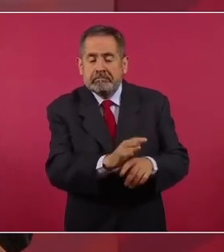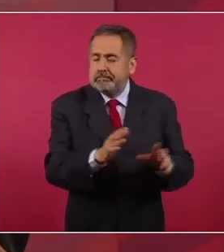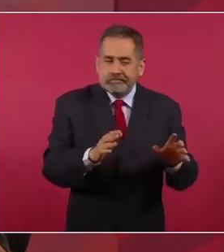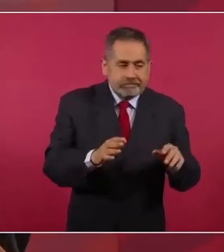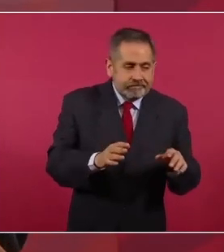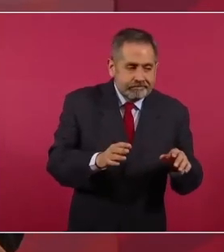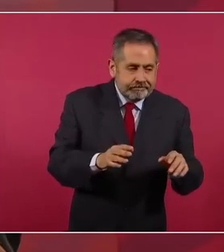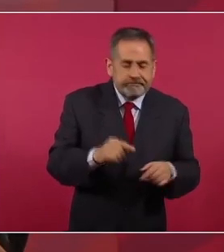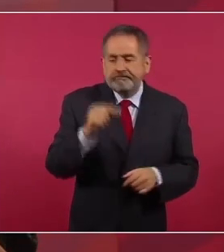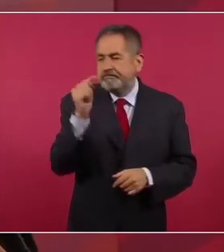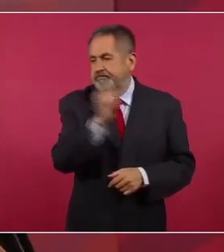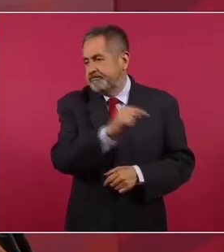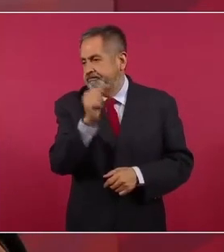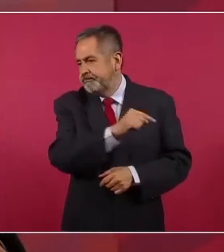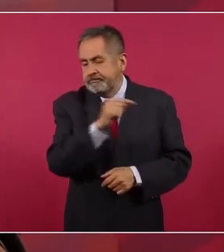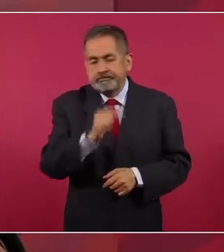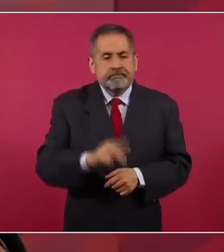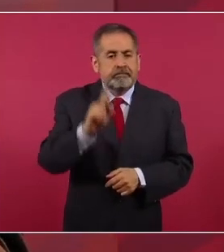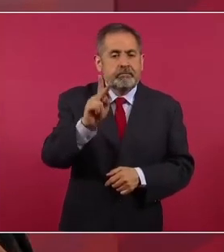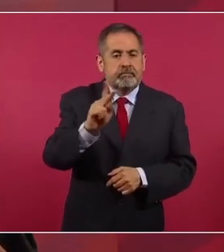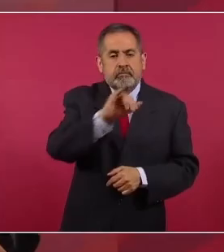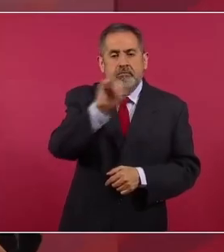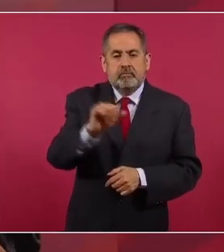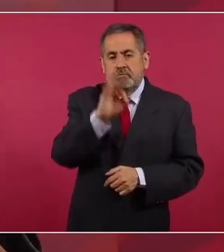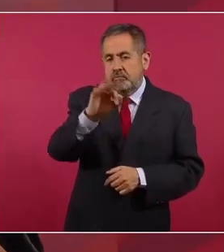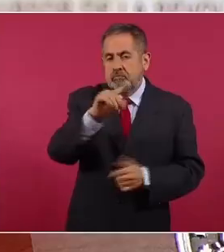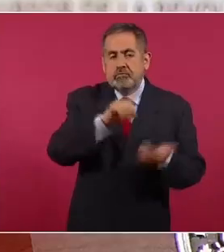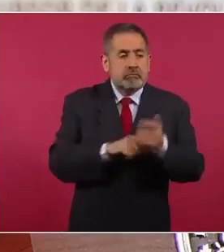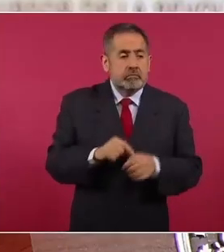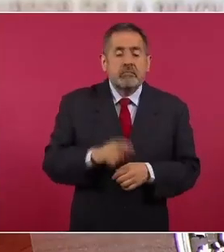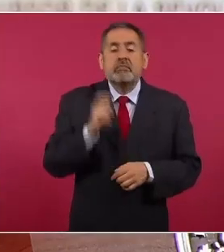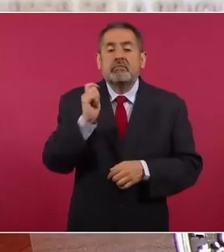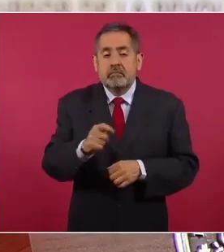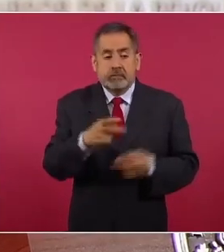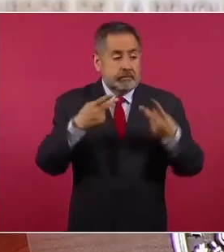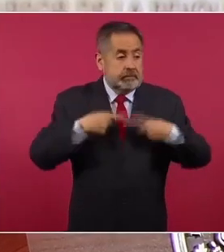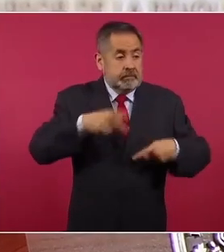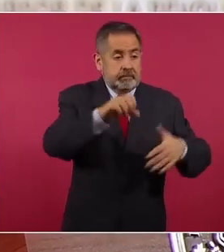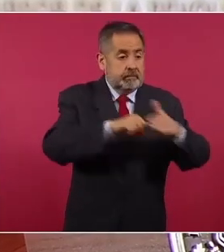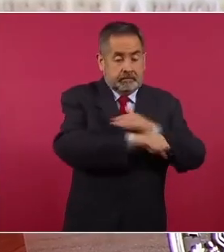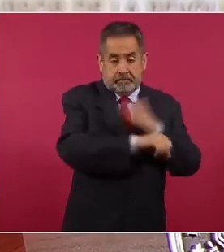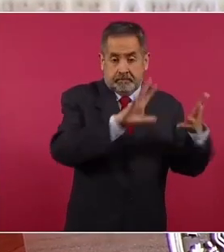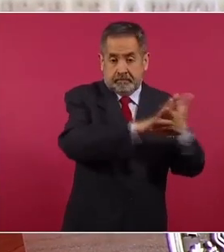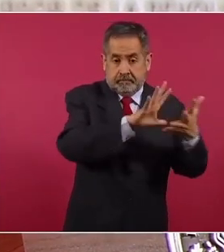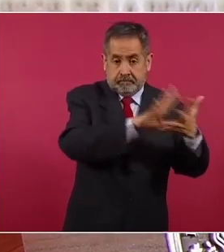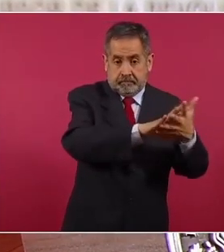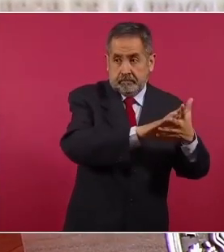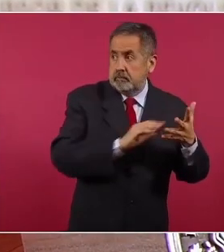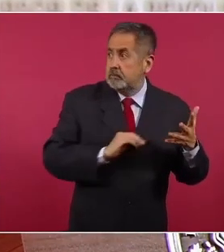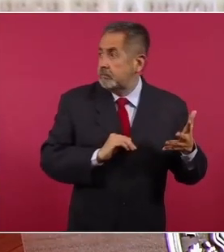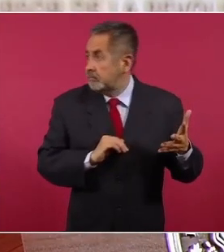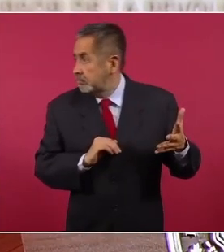es en el caso del Poder Judicial, para liberar a personas